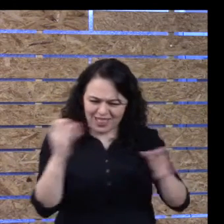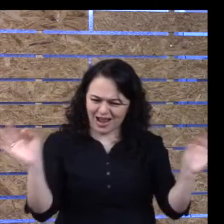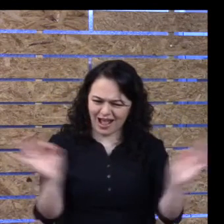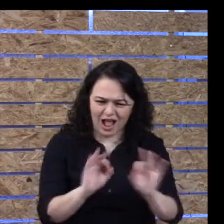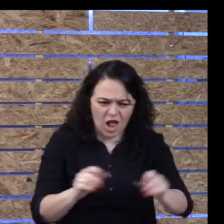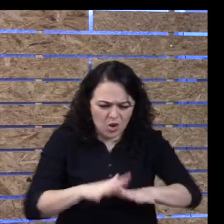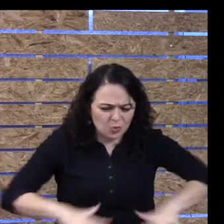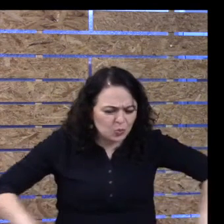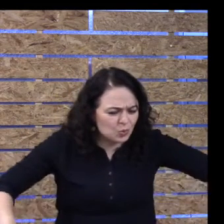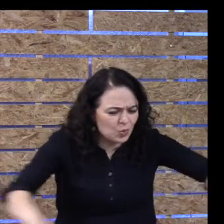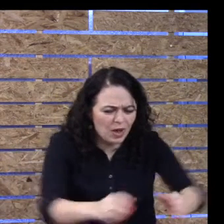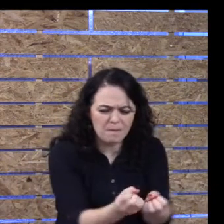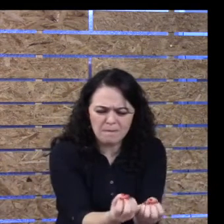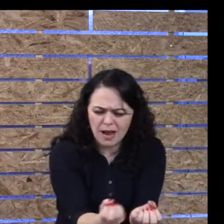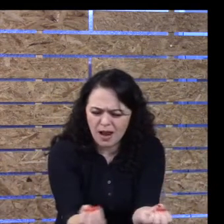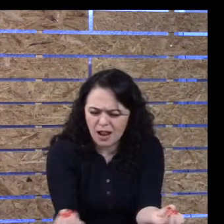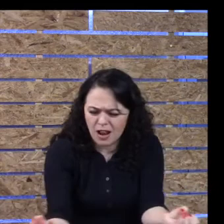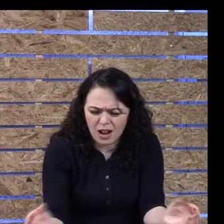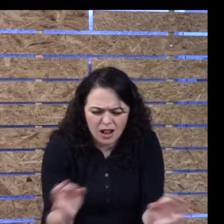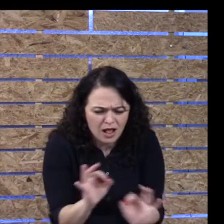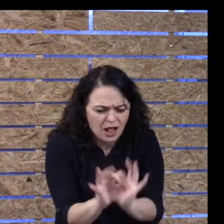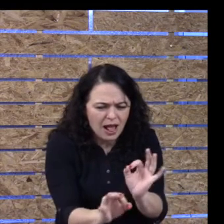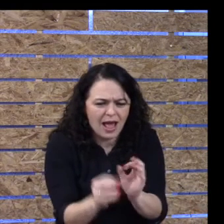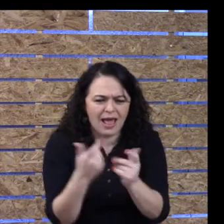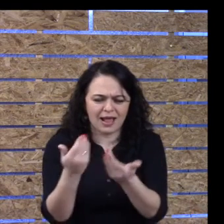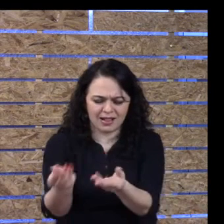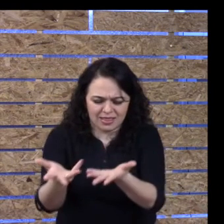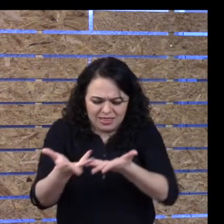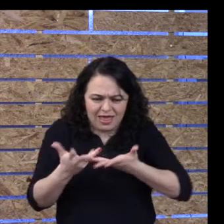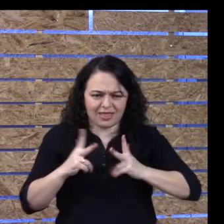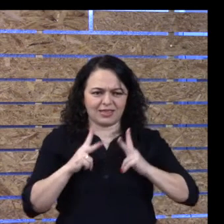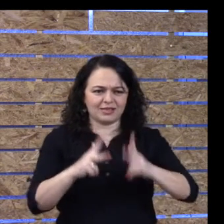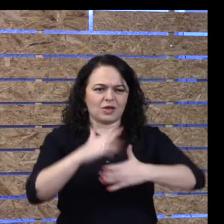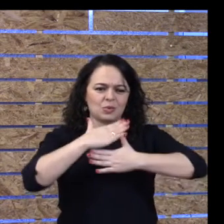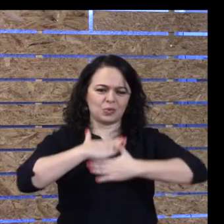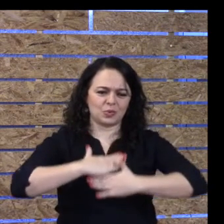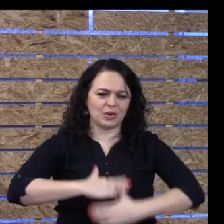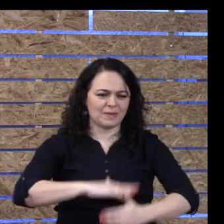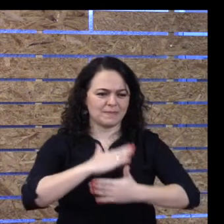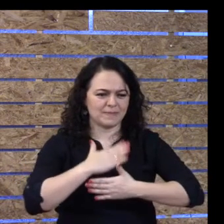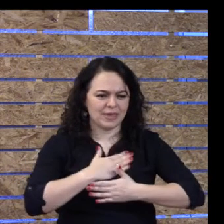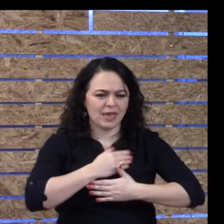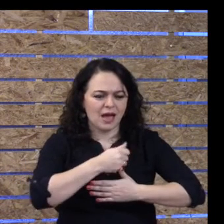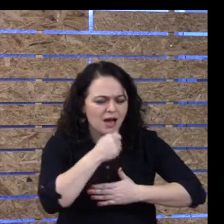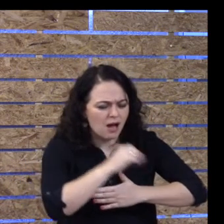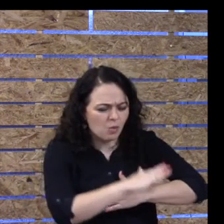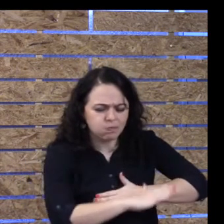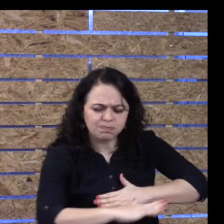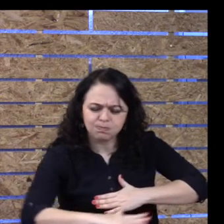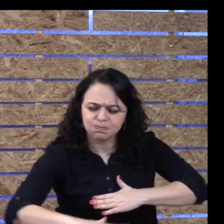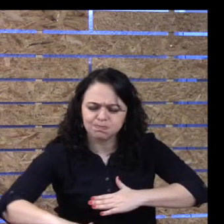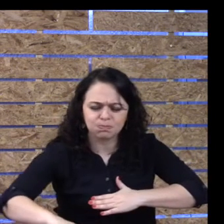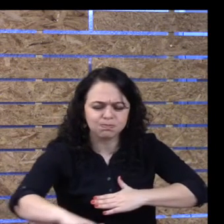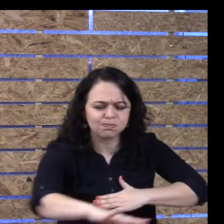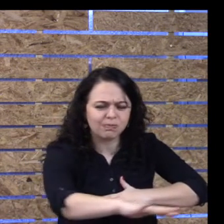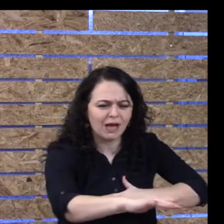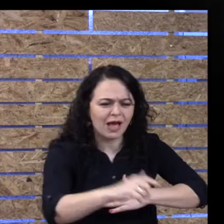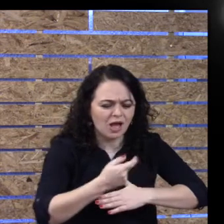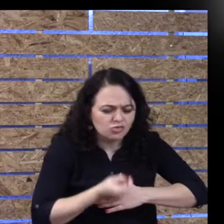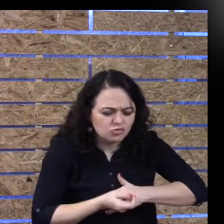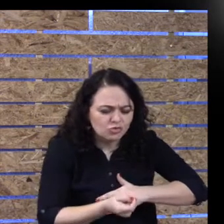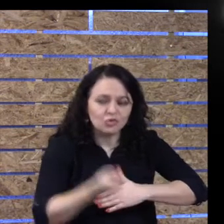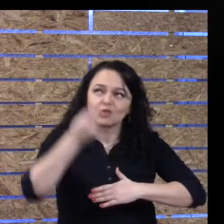de delicados pastos me hará descansar. Junto a aguas de reposo me